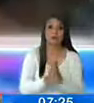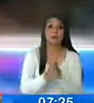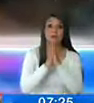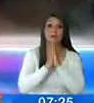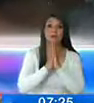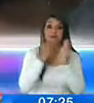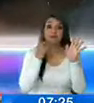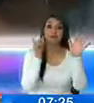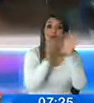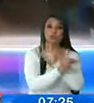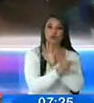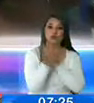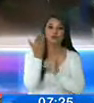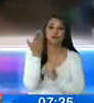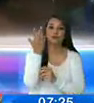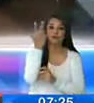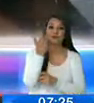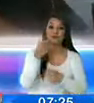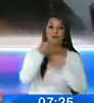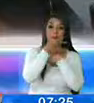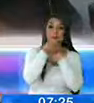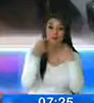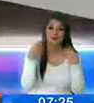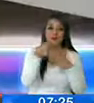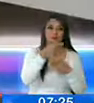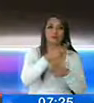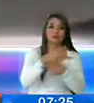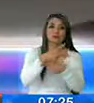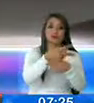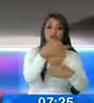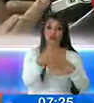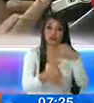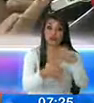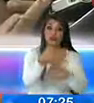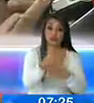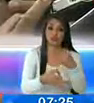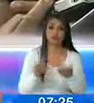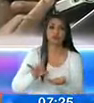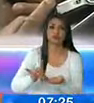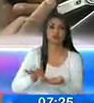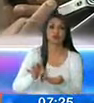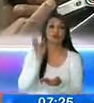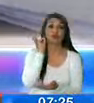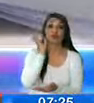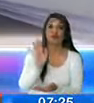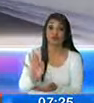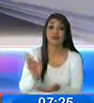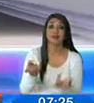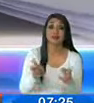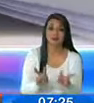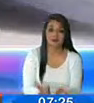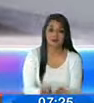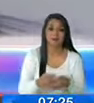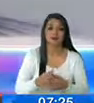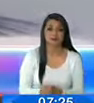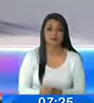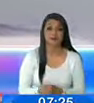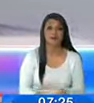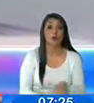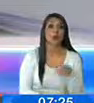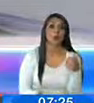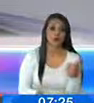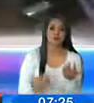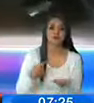de una denuncia presentada este 13 de marzo ante el Consejo de la Judicatura, la destitución de la funcionaria. Este es otro punto a